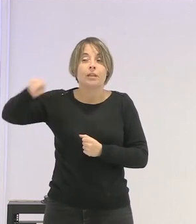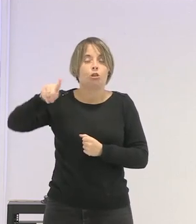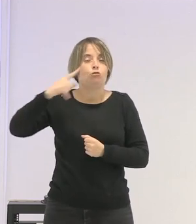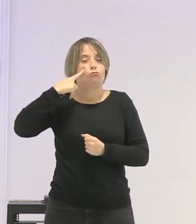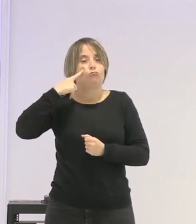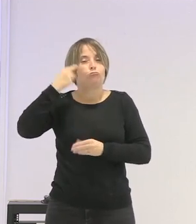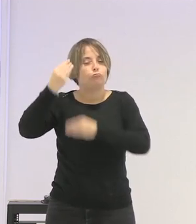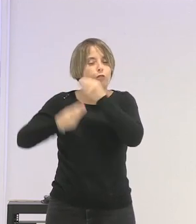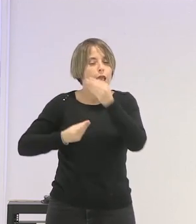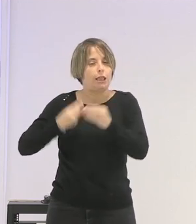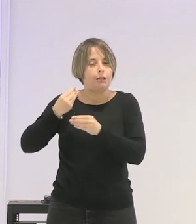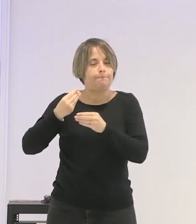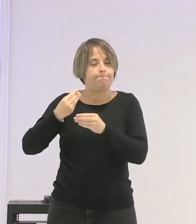lado,